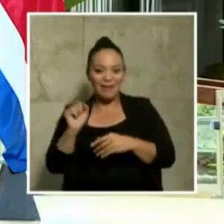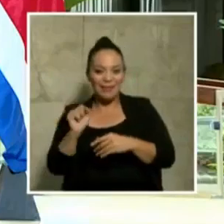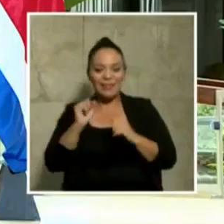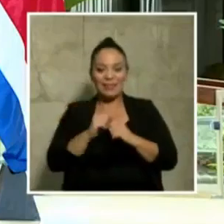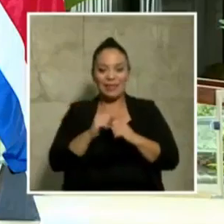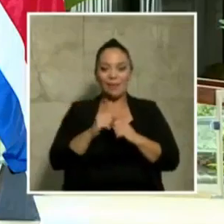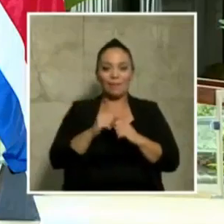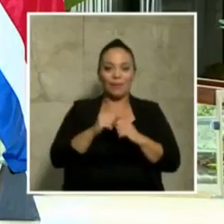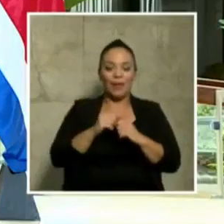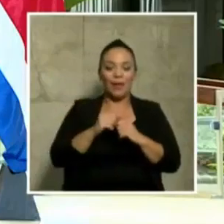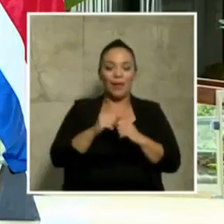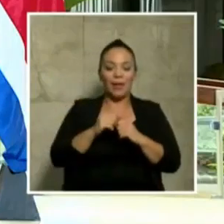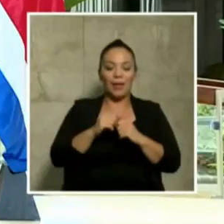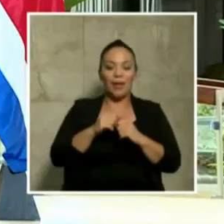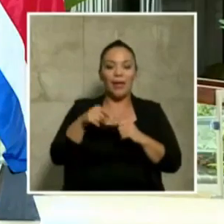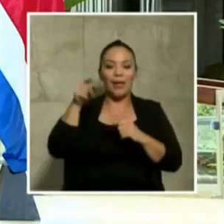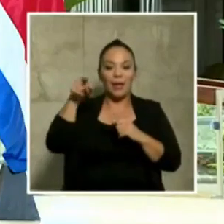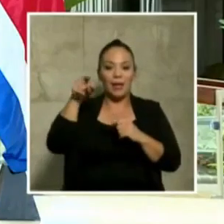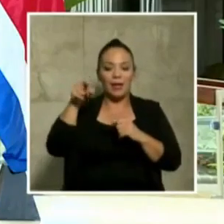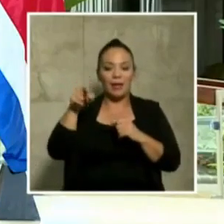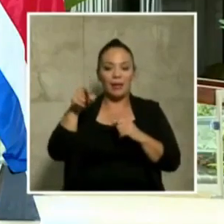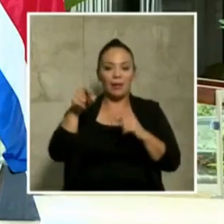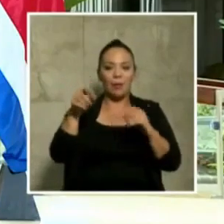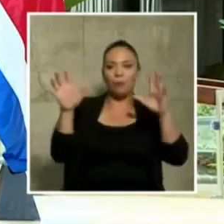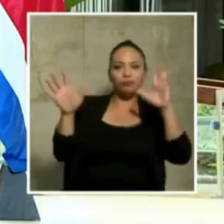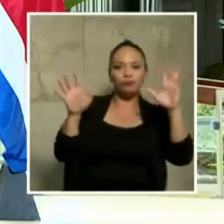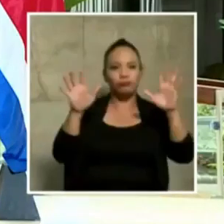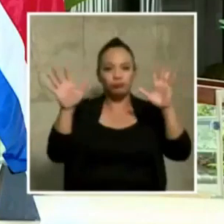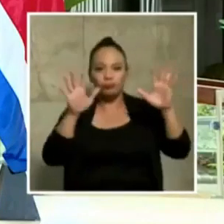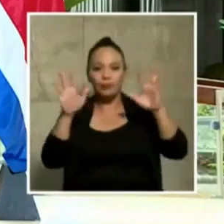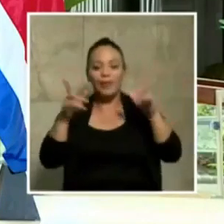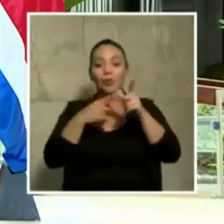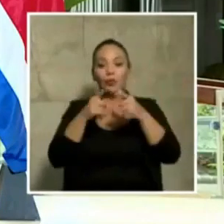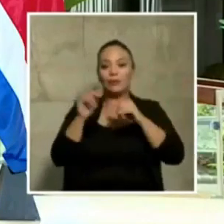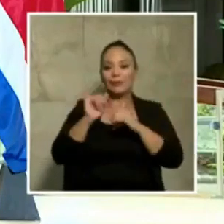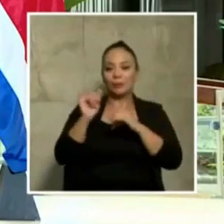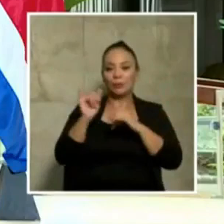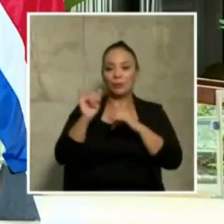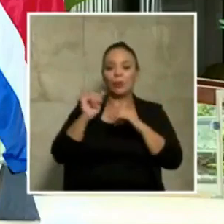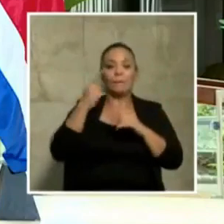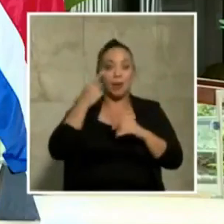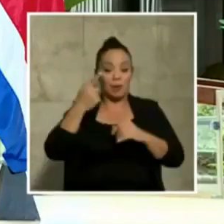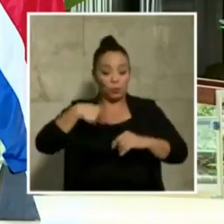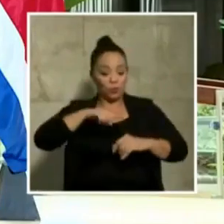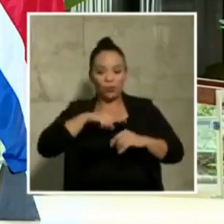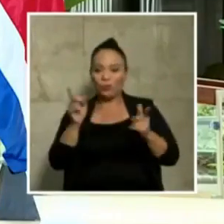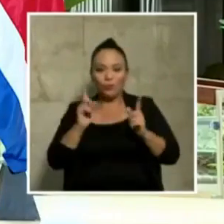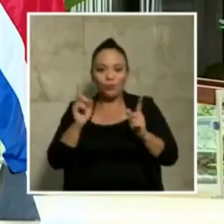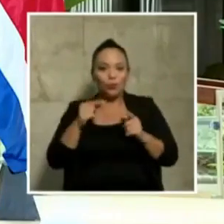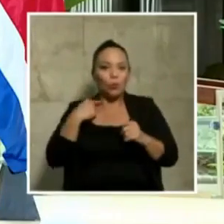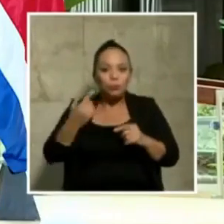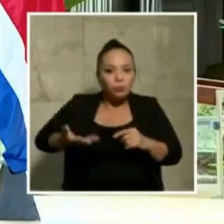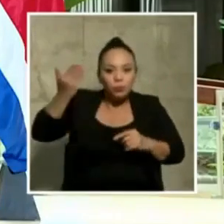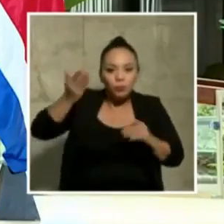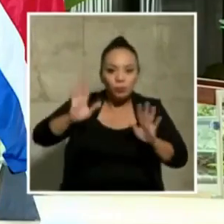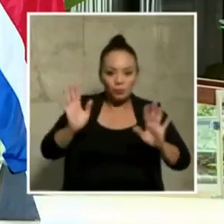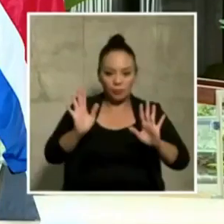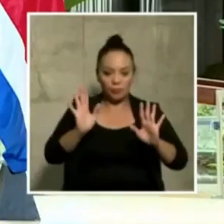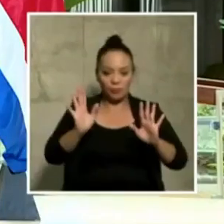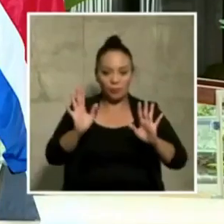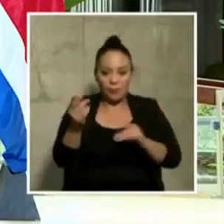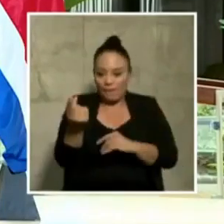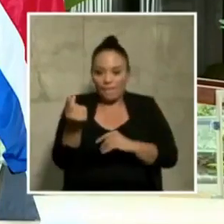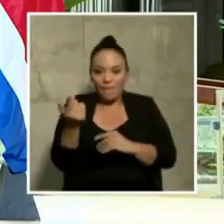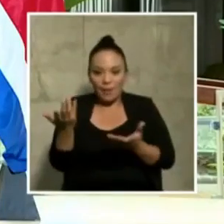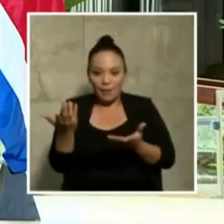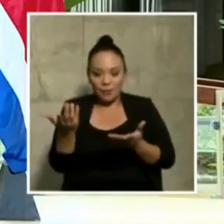vamos cayendo. No hemos llegado a la inflación ni del 2010, al nivel de precios que había en